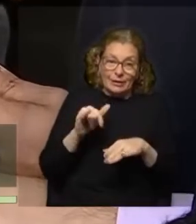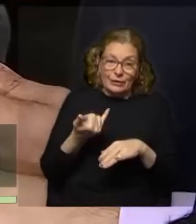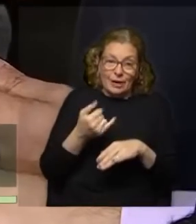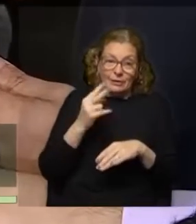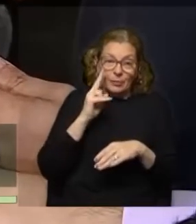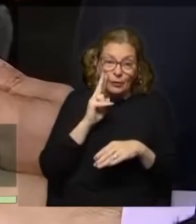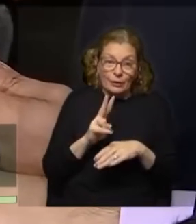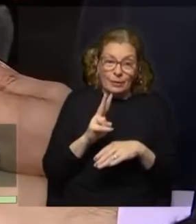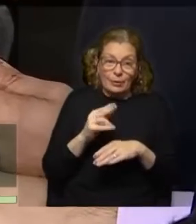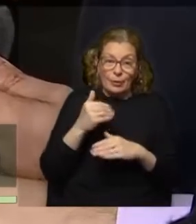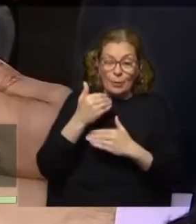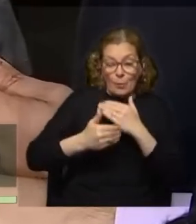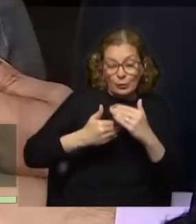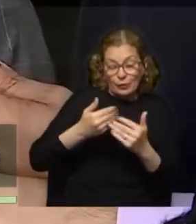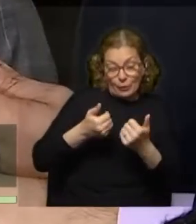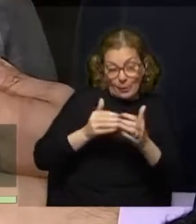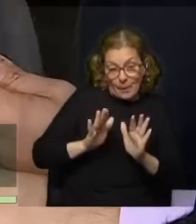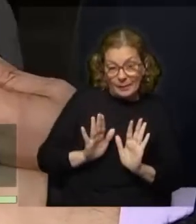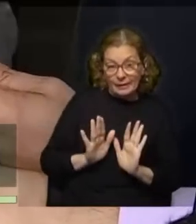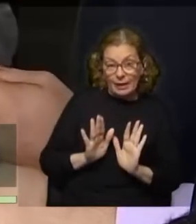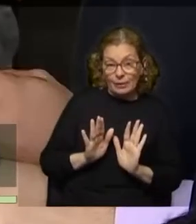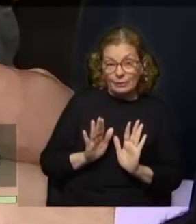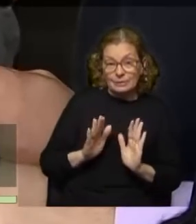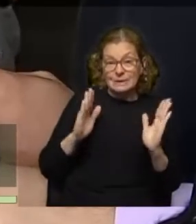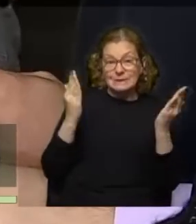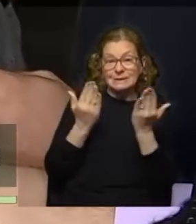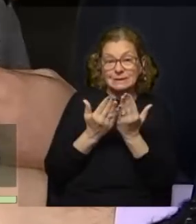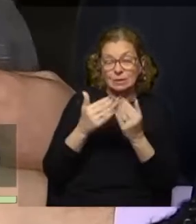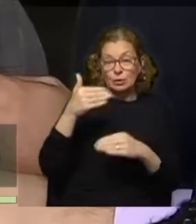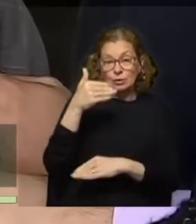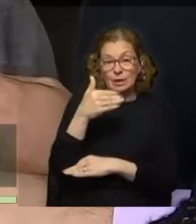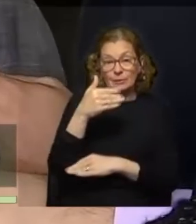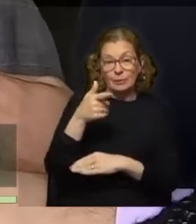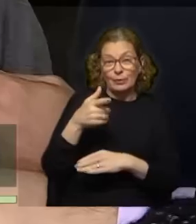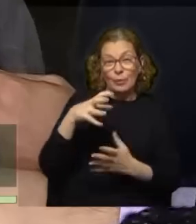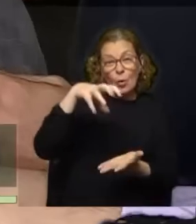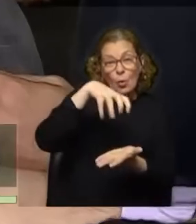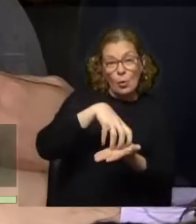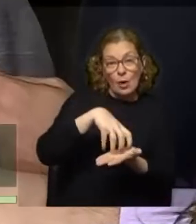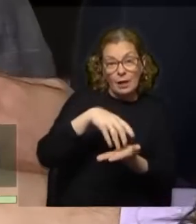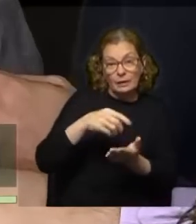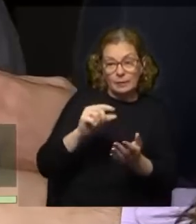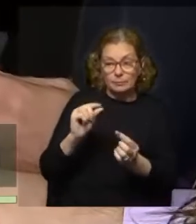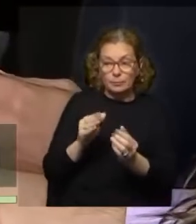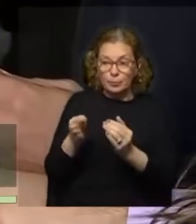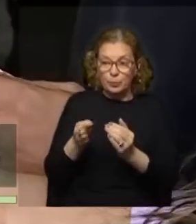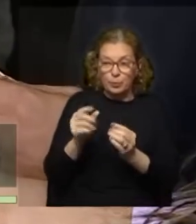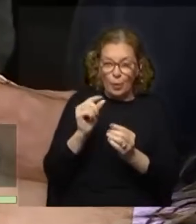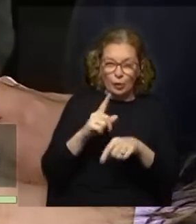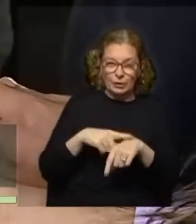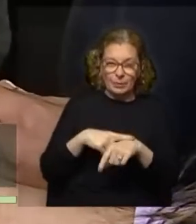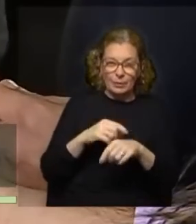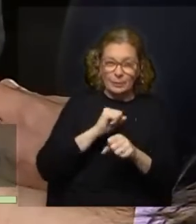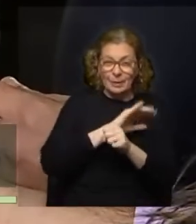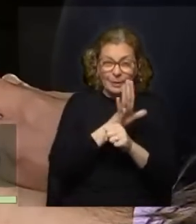definido y ese proceso como comenzado de cierre de hoteles porque deberían ser un lugar de paso que con la pandemia